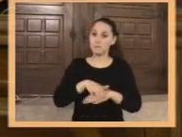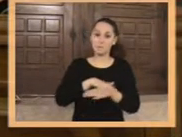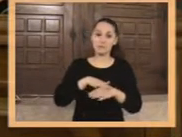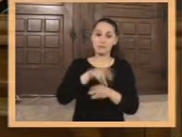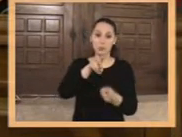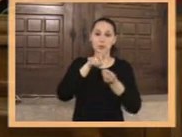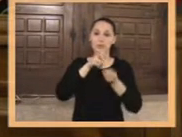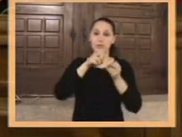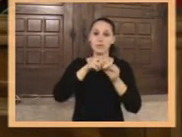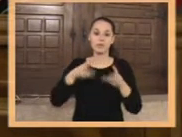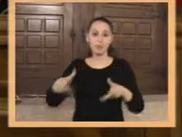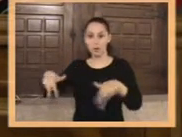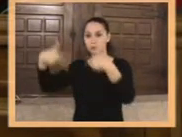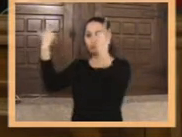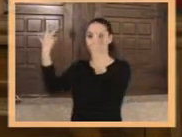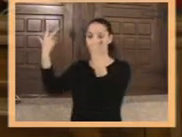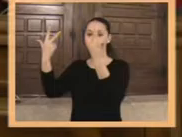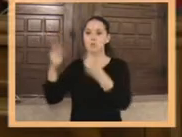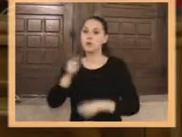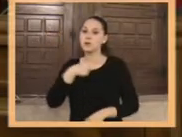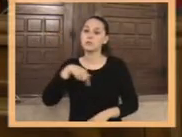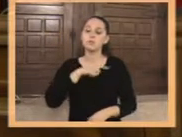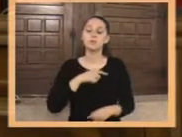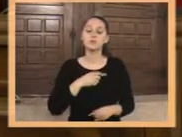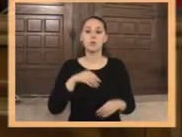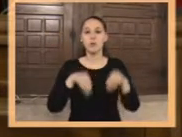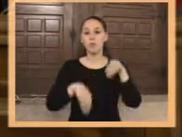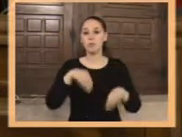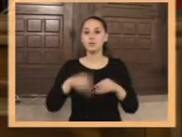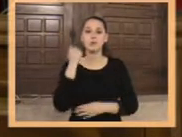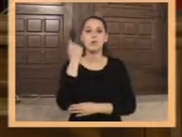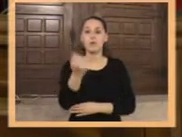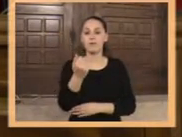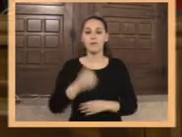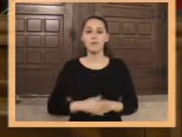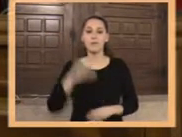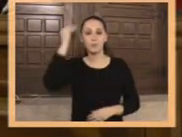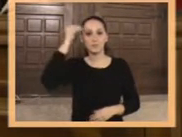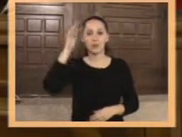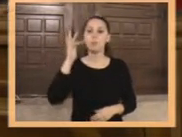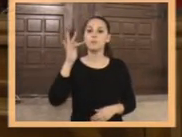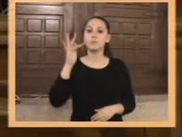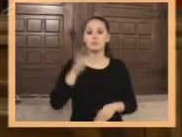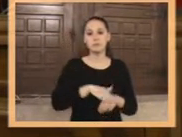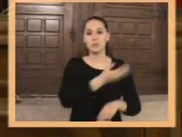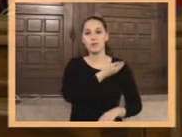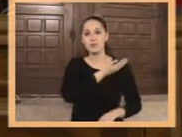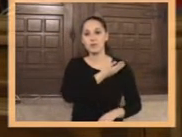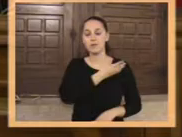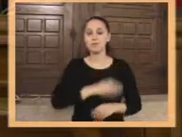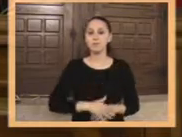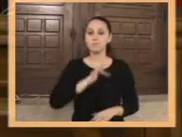pero en cualquier caso nuestro voto pues será a favor porque creemos que es algo positivo para la ciudad, nada más. Gracias, señor Díaz.